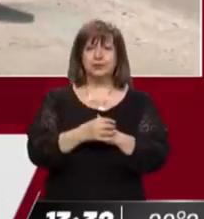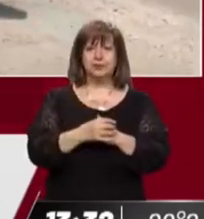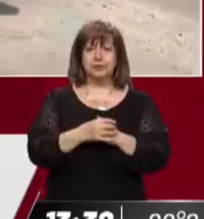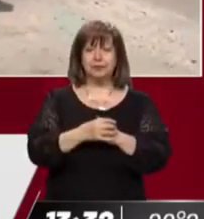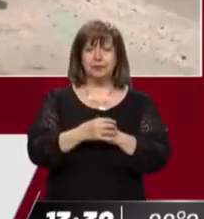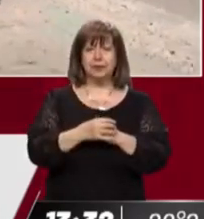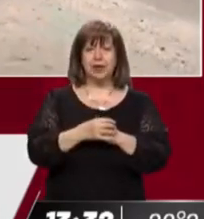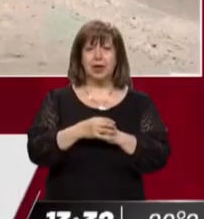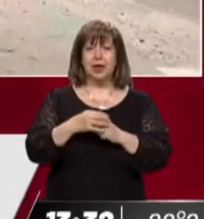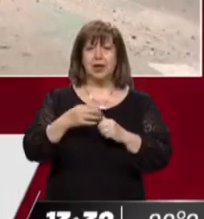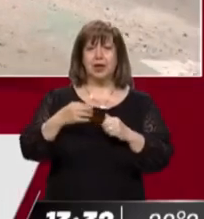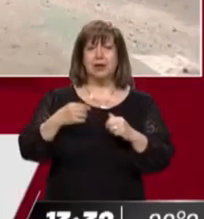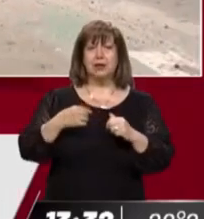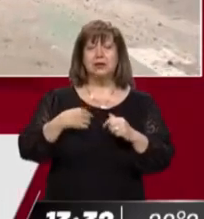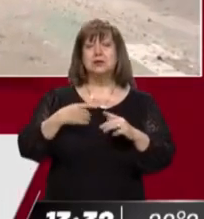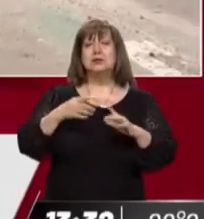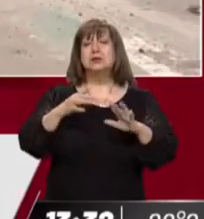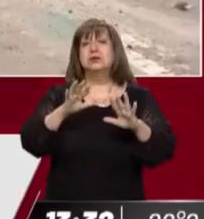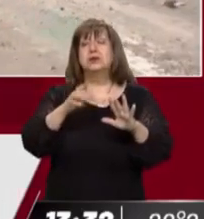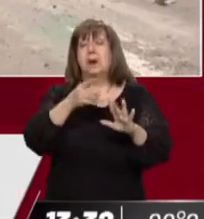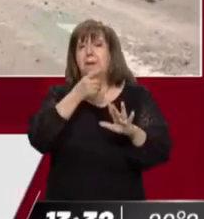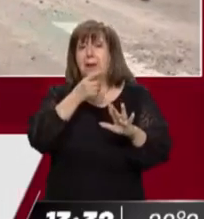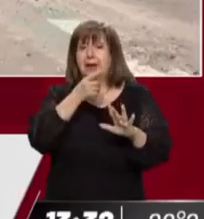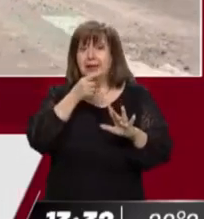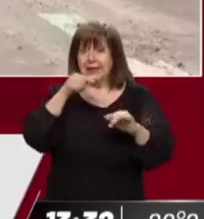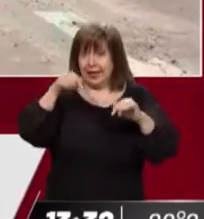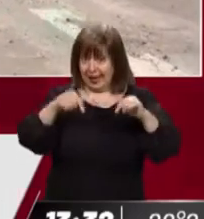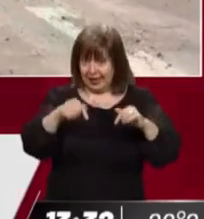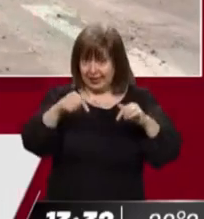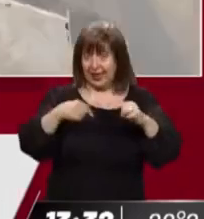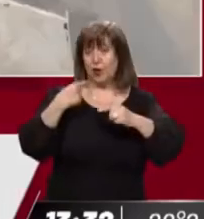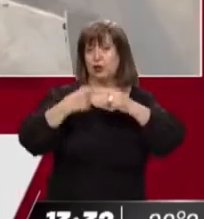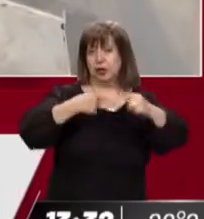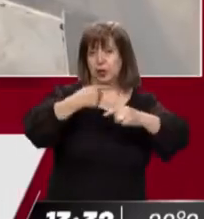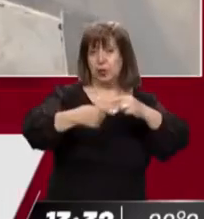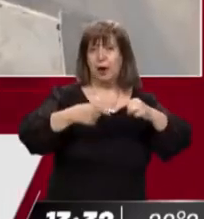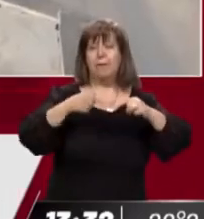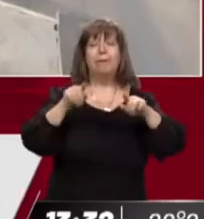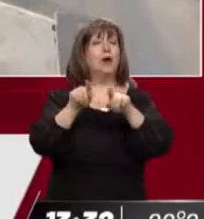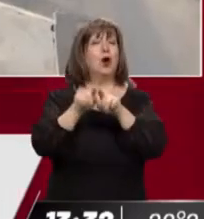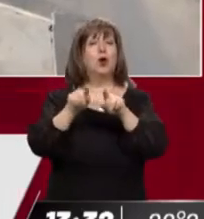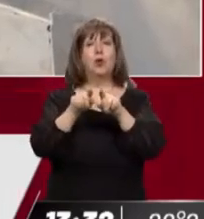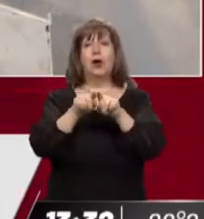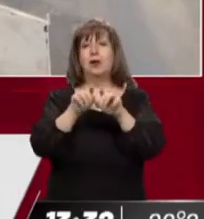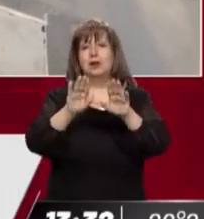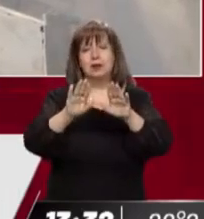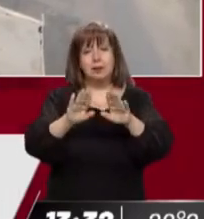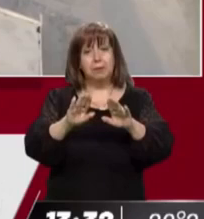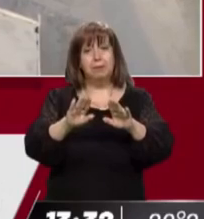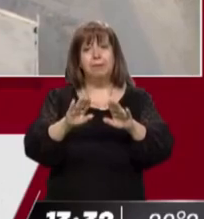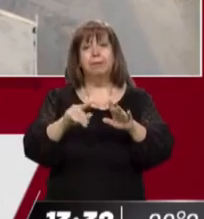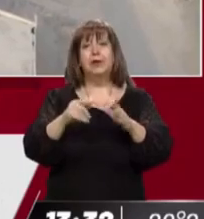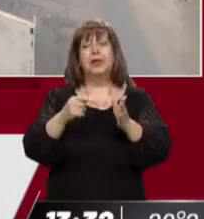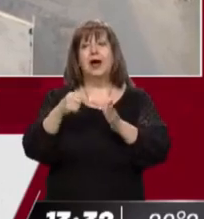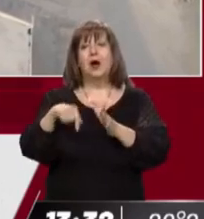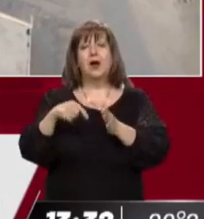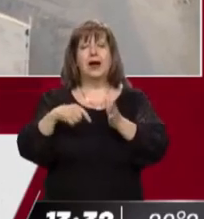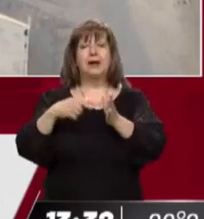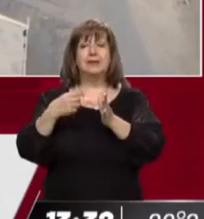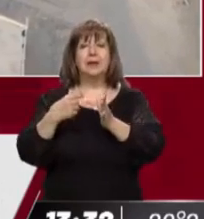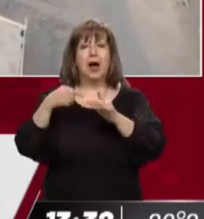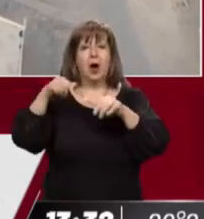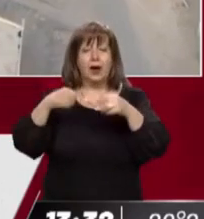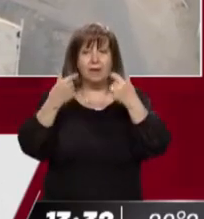entendemos que esto se va a paralizar por unos meses hasta que, como han dicho, van a revisar todas las áreas, todos los contratos,